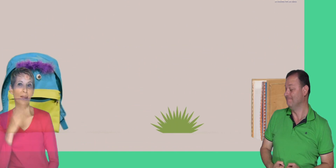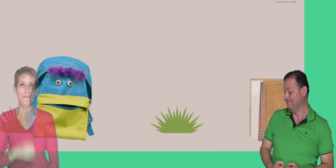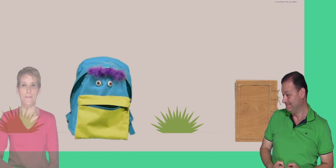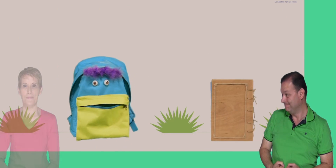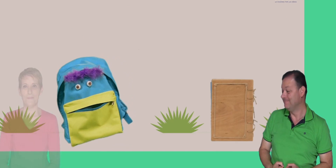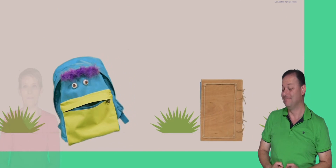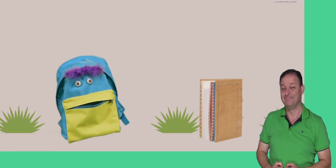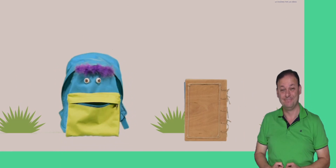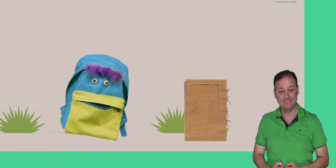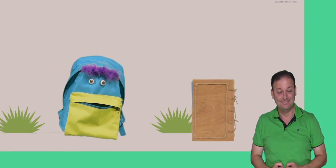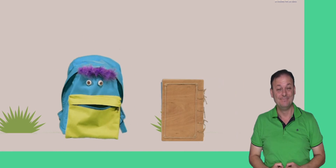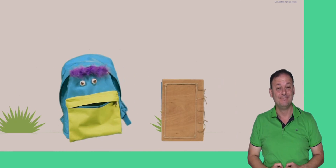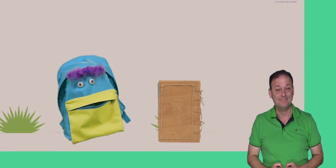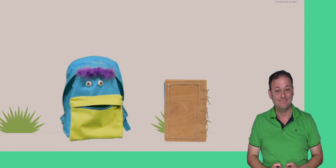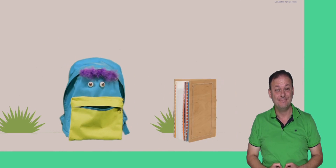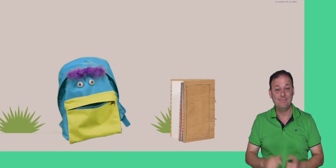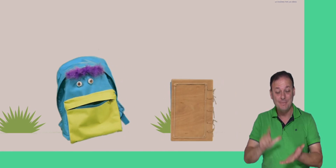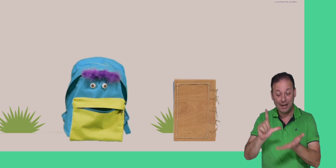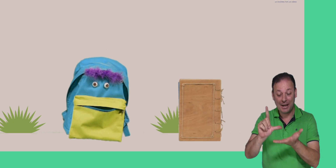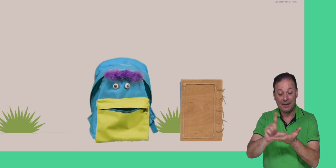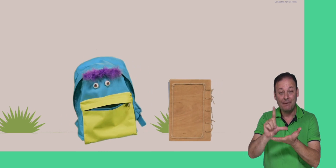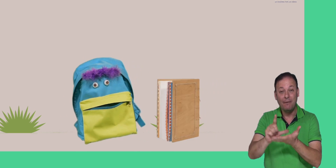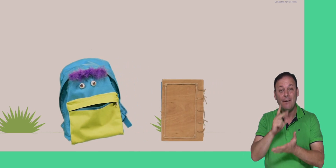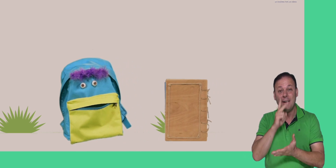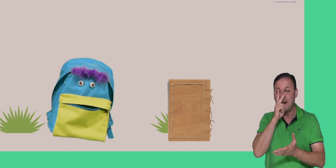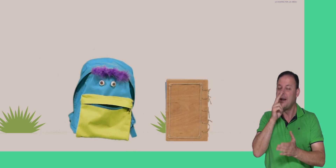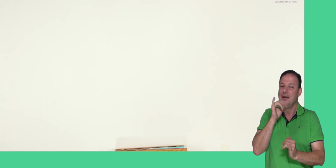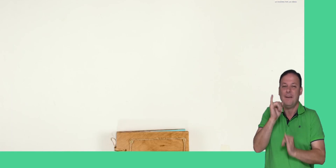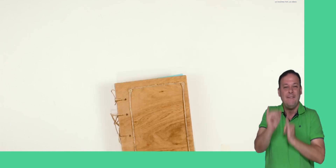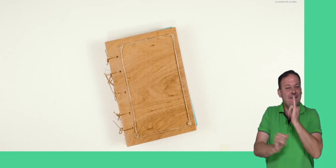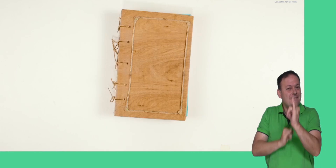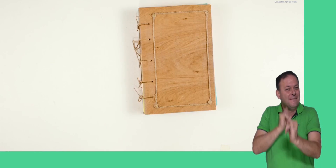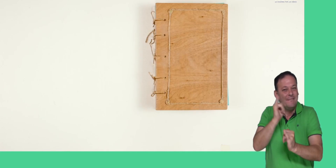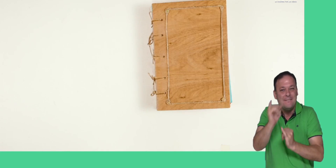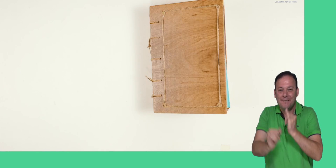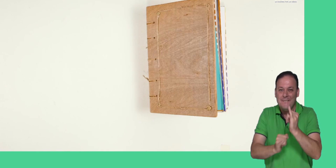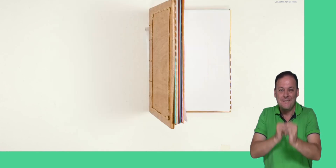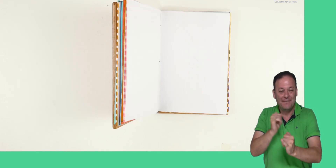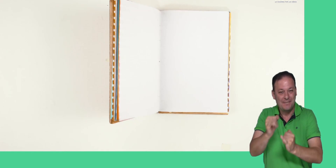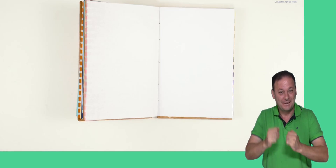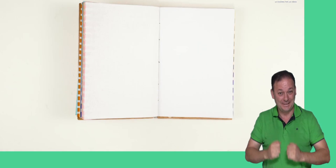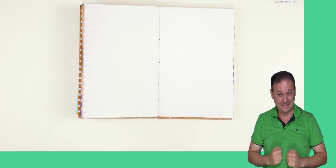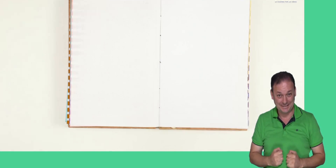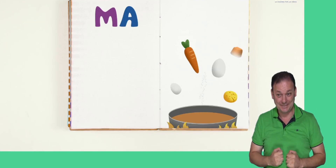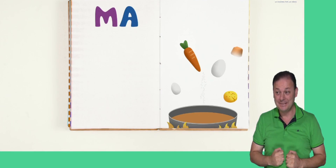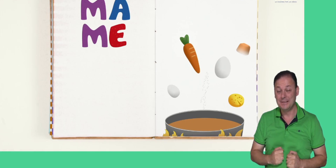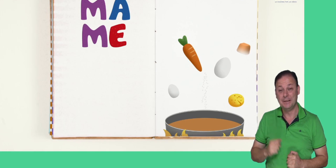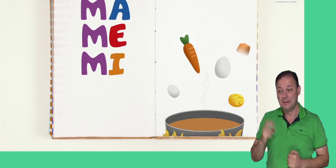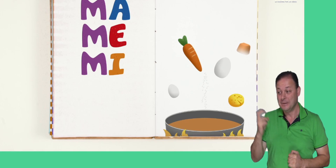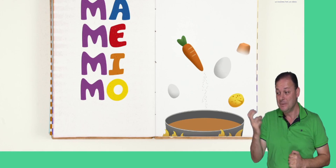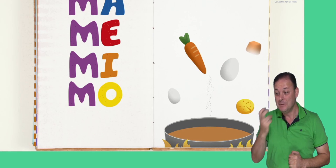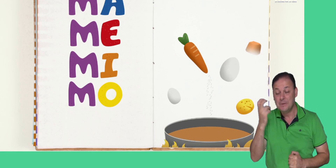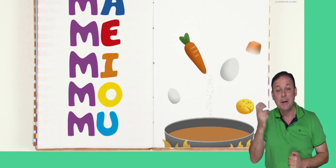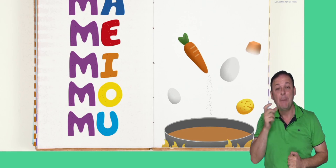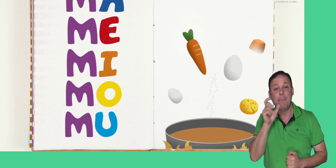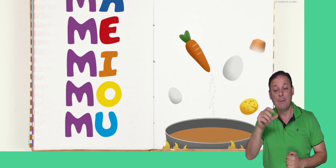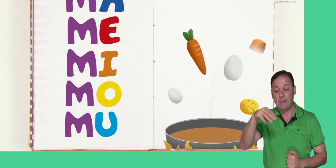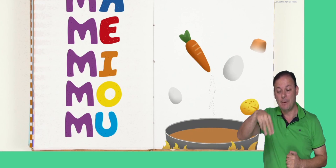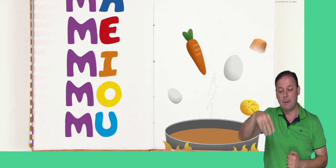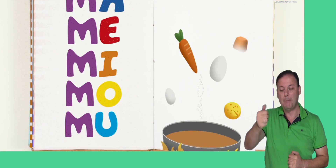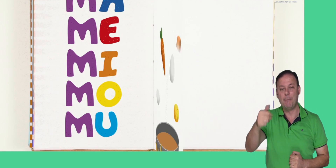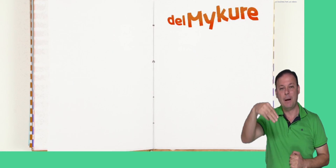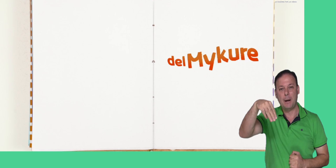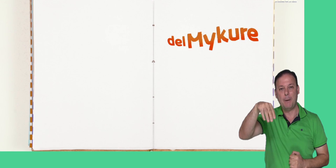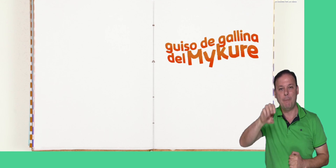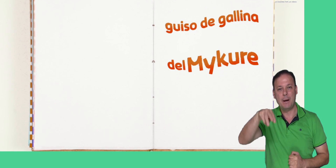Libro está con muchas ganas de contarle un cuento para encontrar palabras con ma, me, mi, mo, mu.